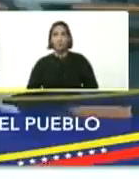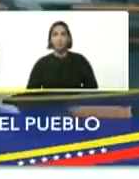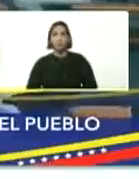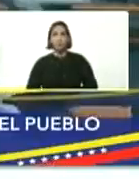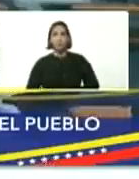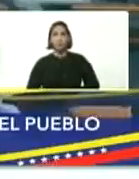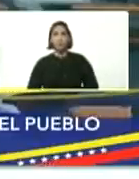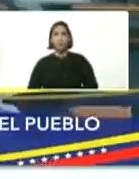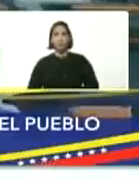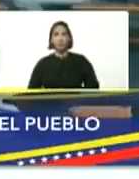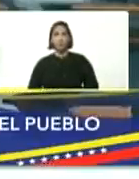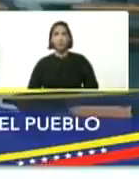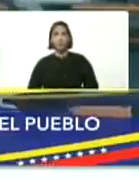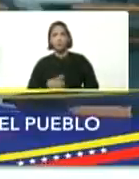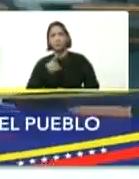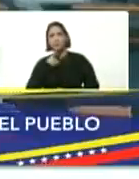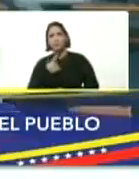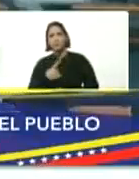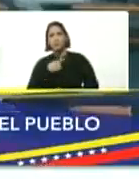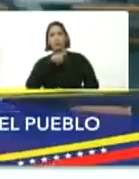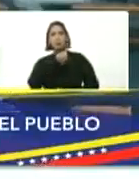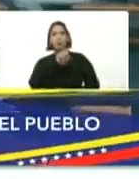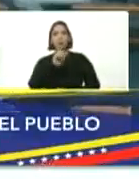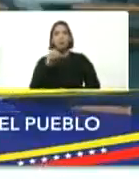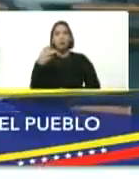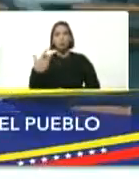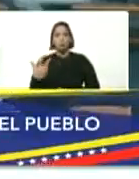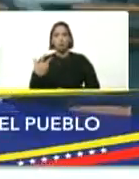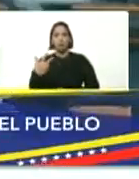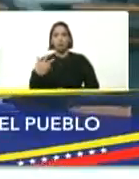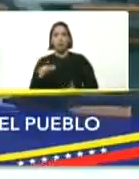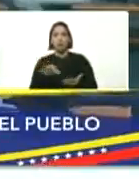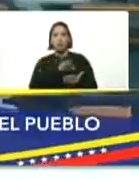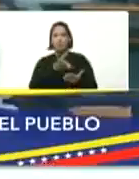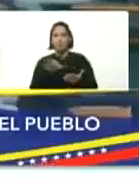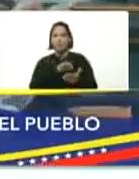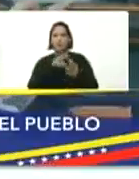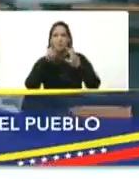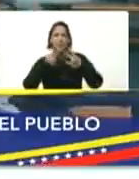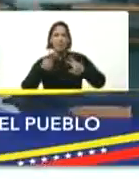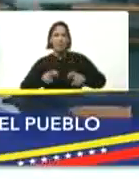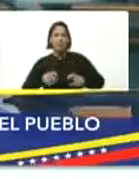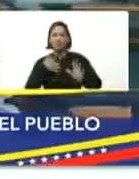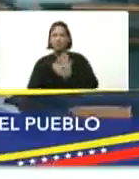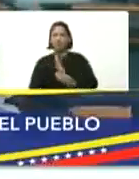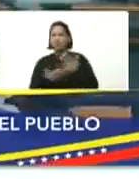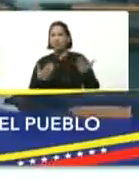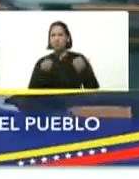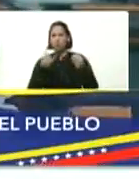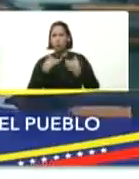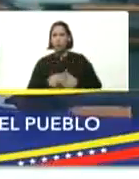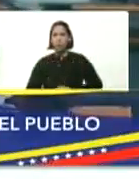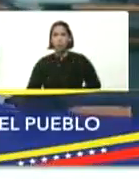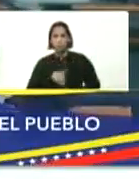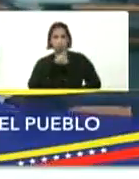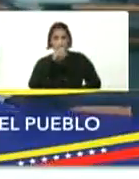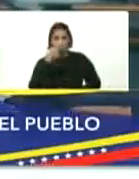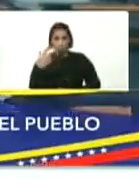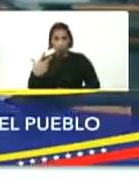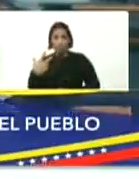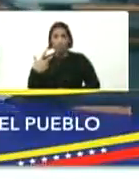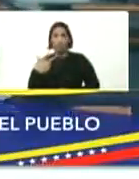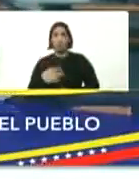precisamente, dice 103, revista de análisis. ¿Qué es el 103, Raúl? En la 103